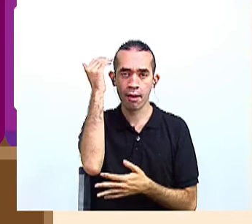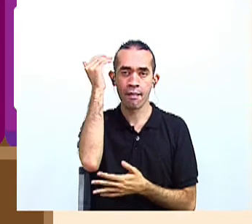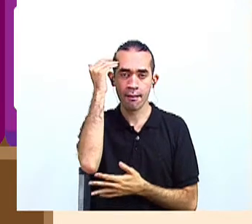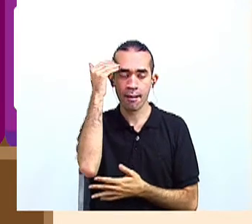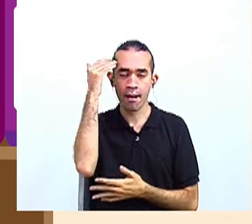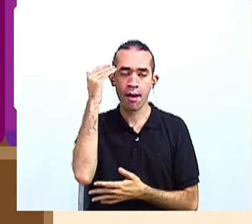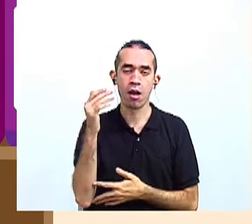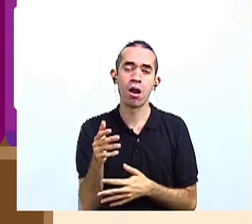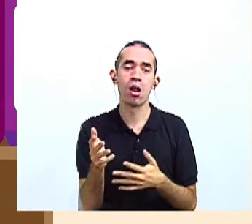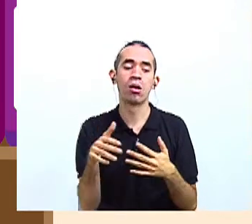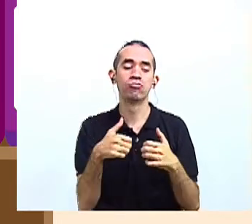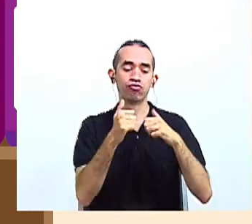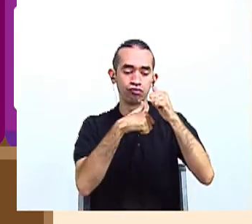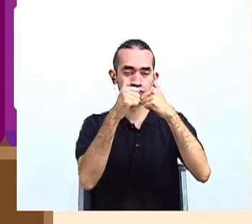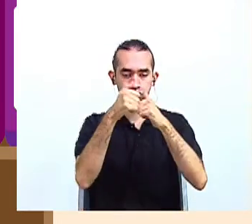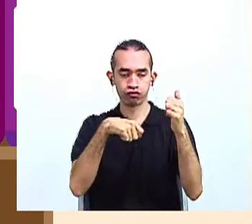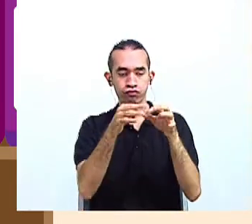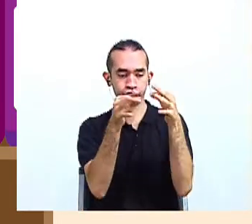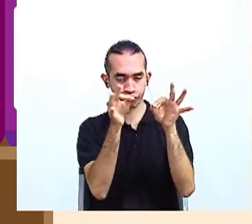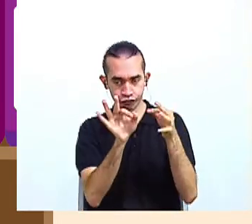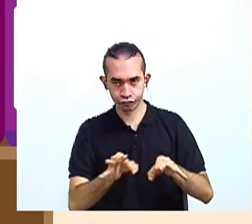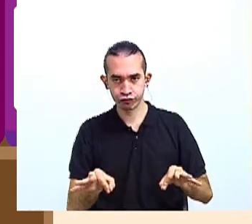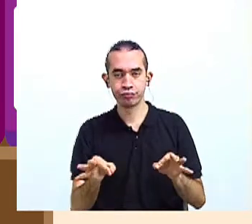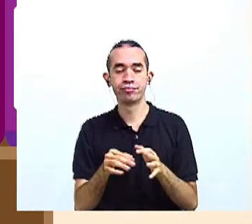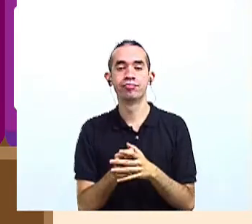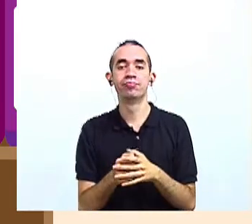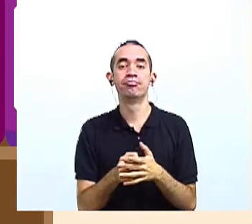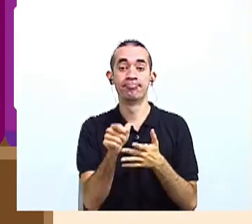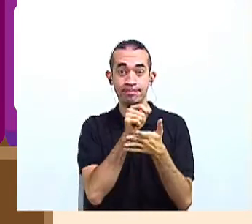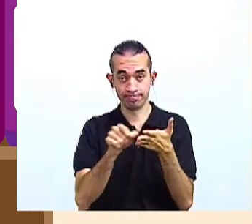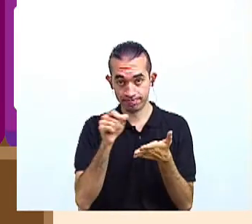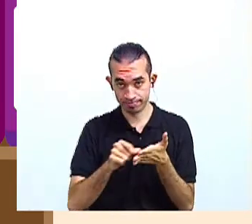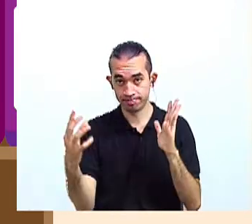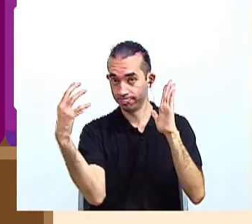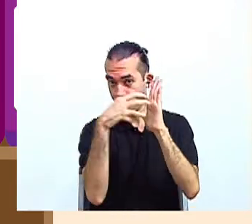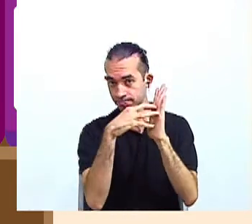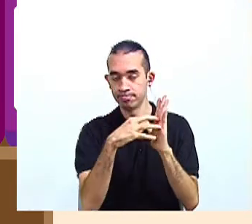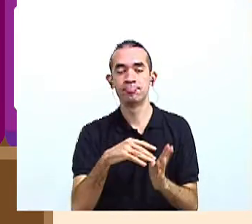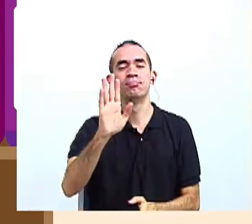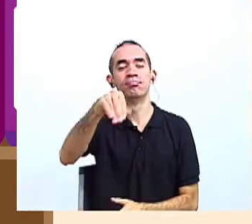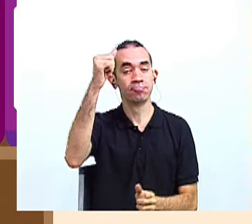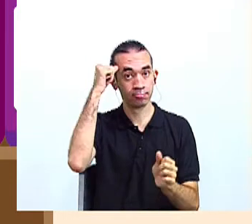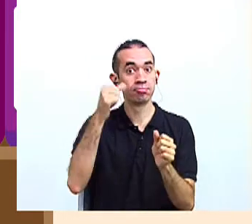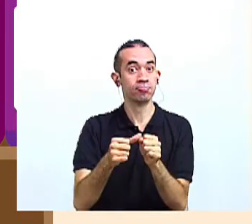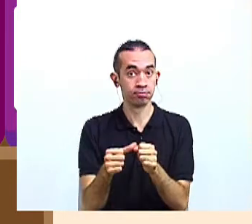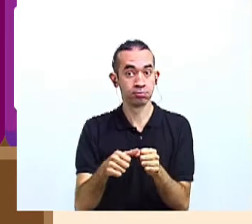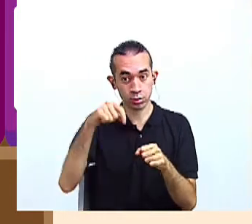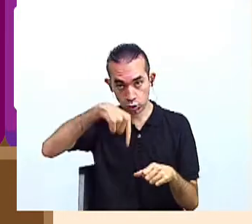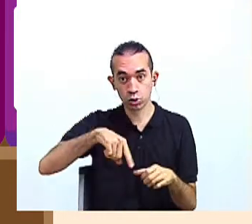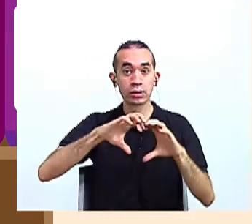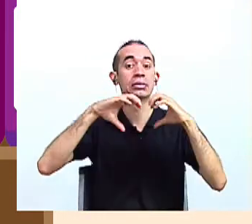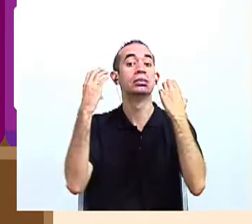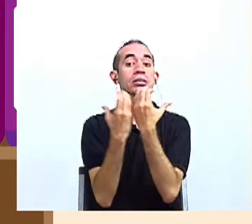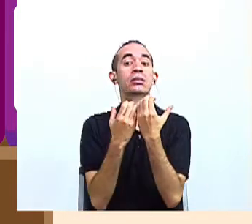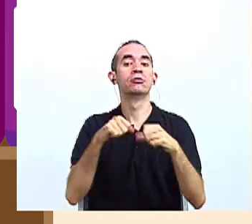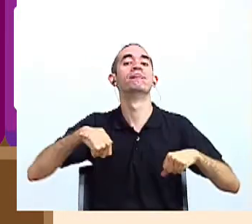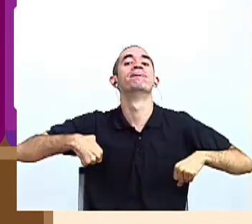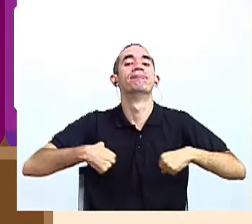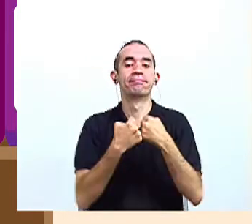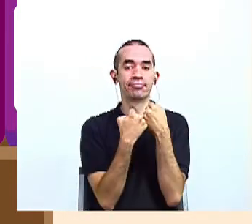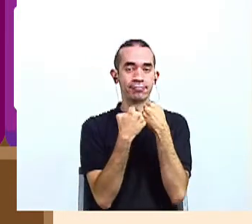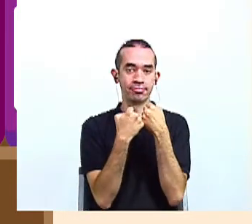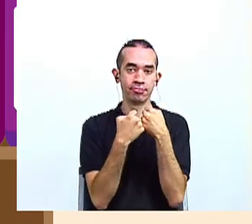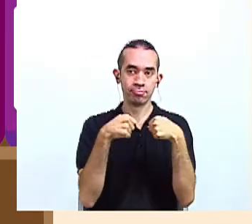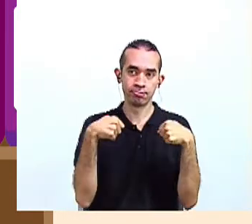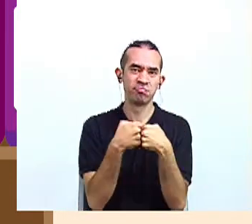hora de estructurar nuestros textos escritos. Bien, recuerden, esta sesión vamos a tener un reto. Sí,